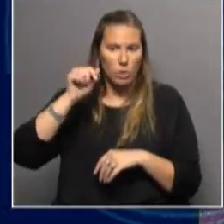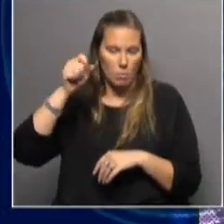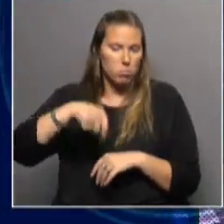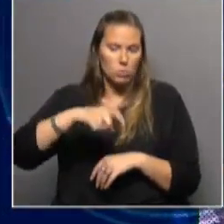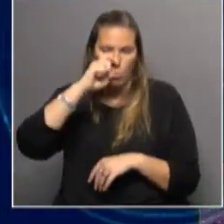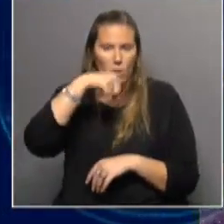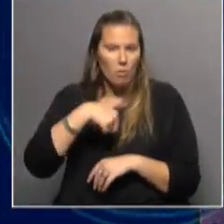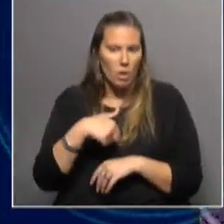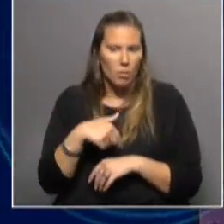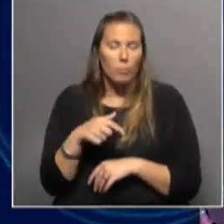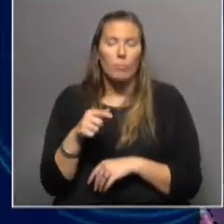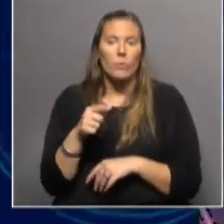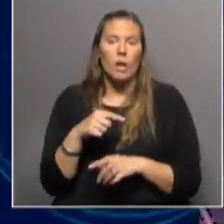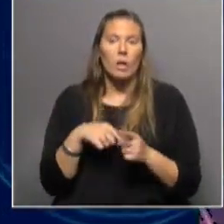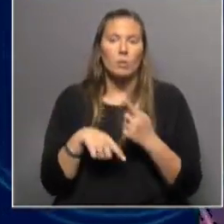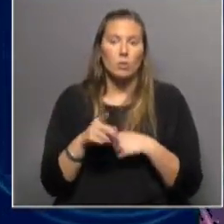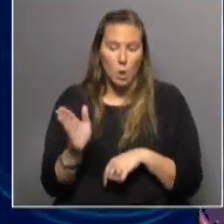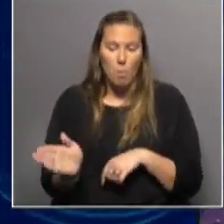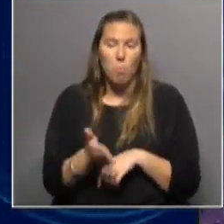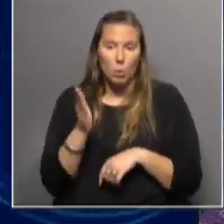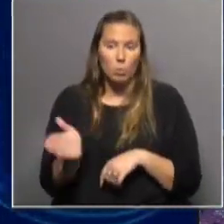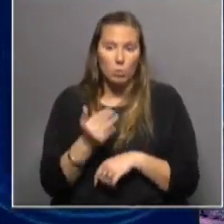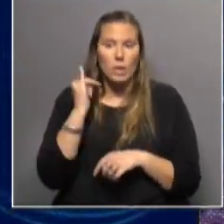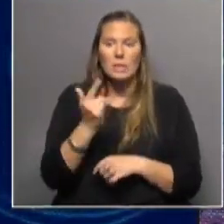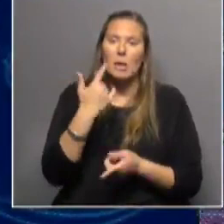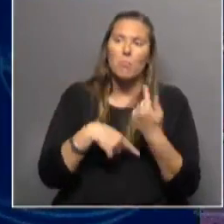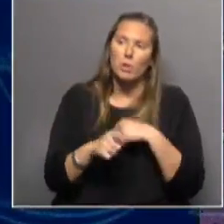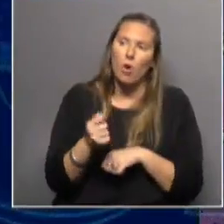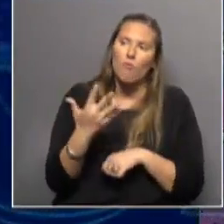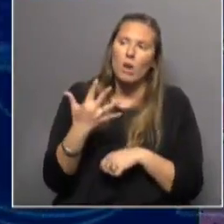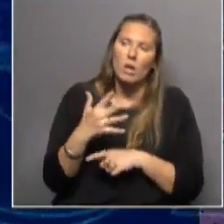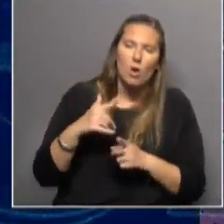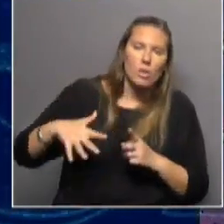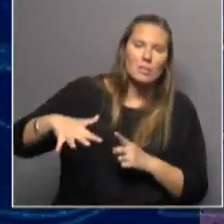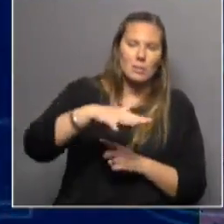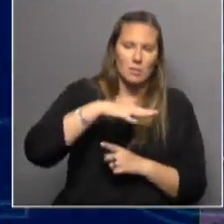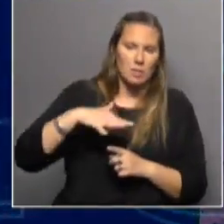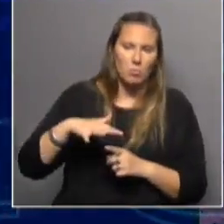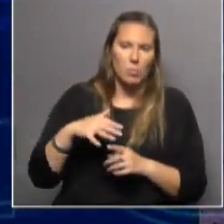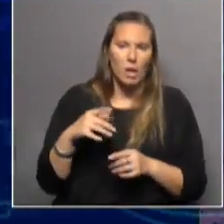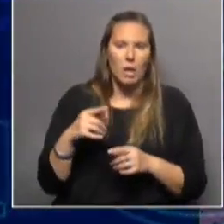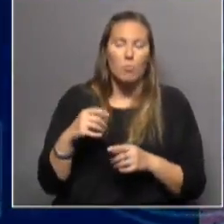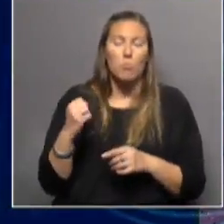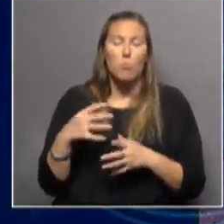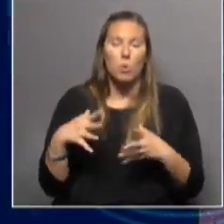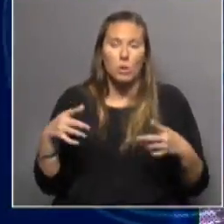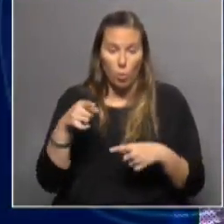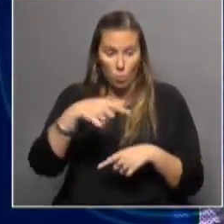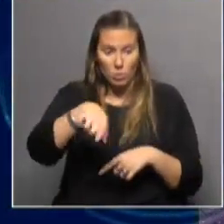Montevideo entonces es productora pero además tiene un valor ecosistémico enorme y ustedes hicieron